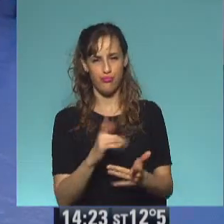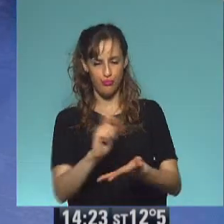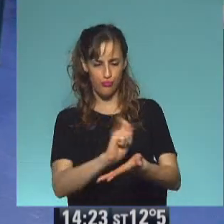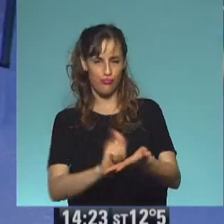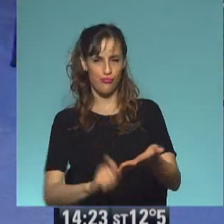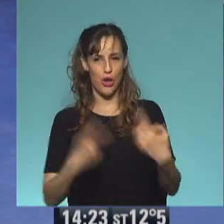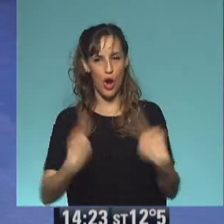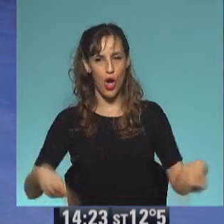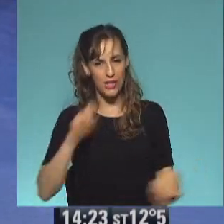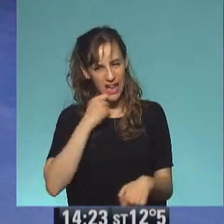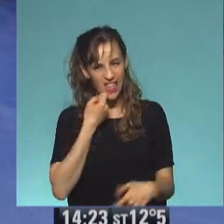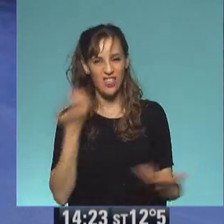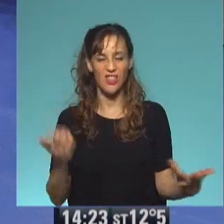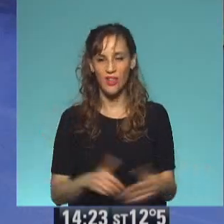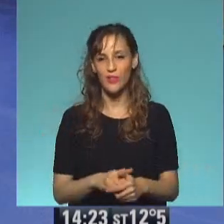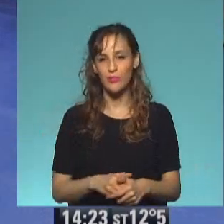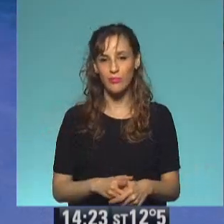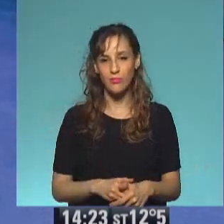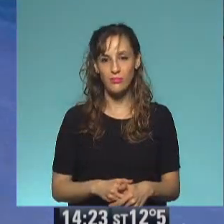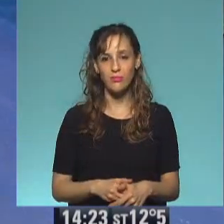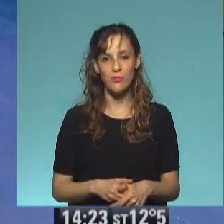el de Maga, el mío sería aburrido. Y yo tengo este.